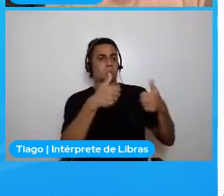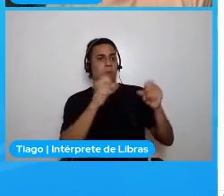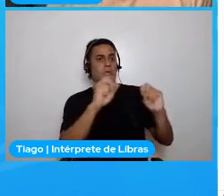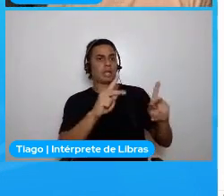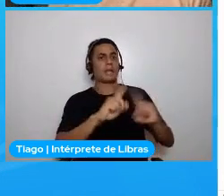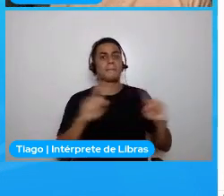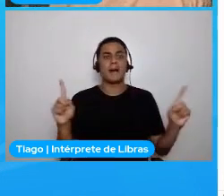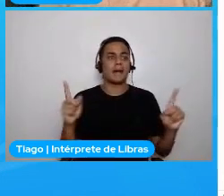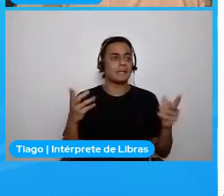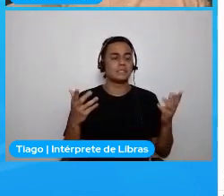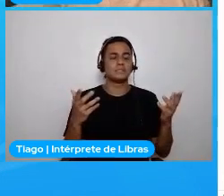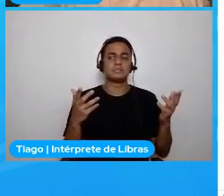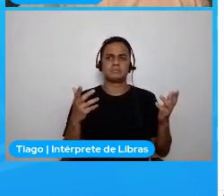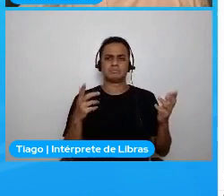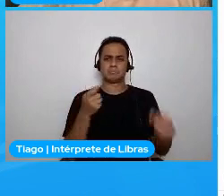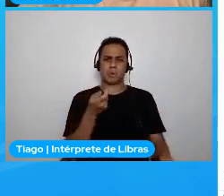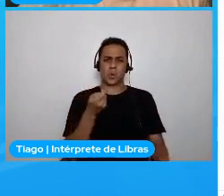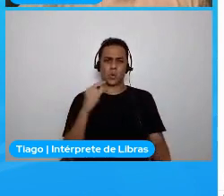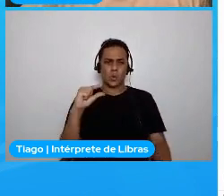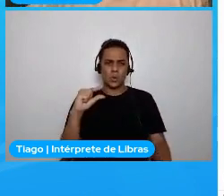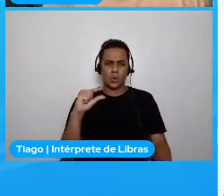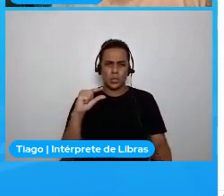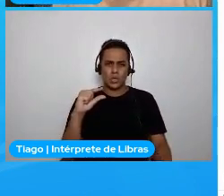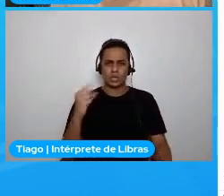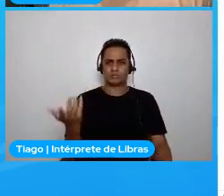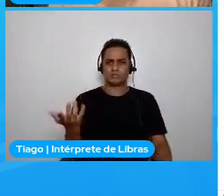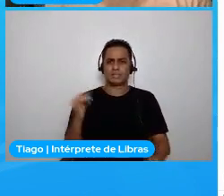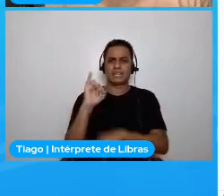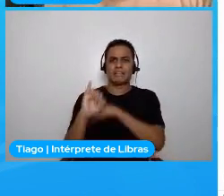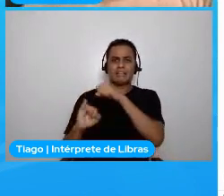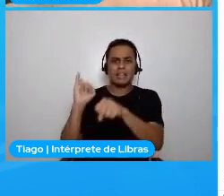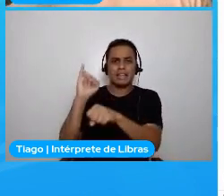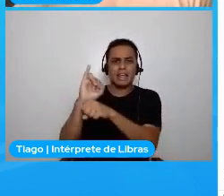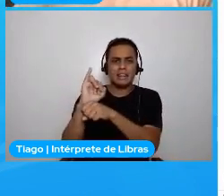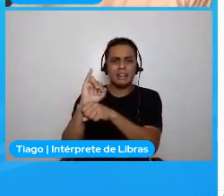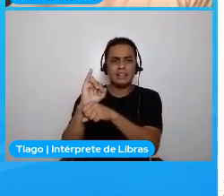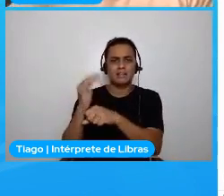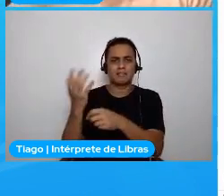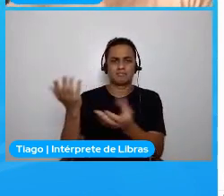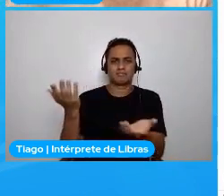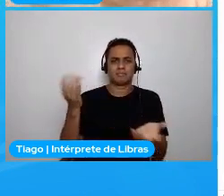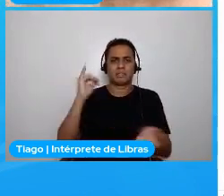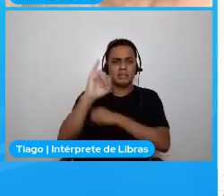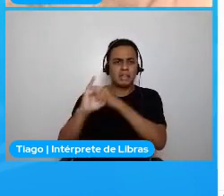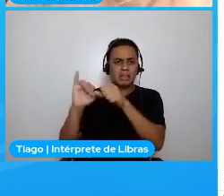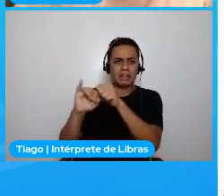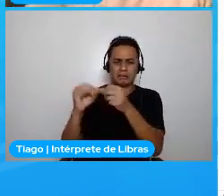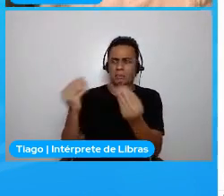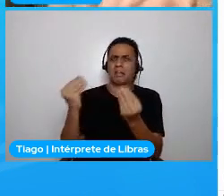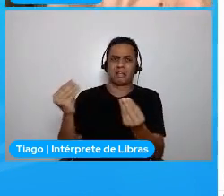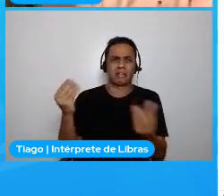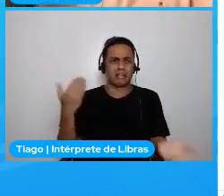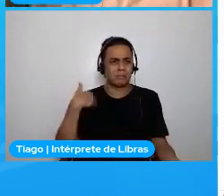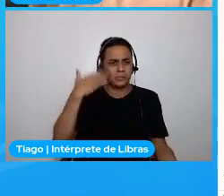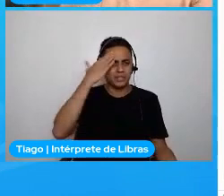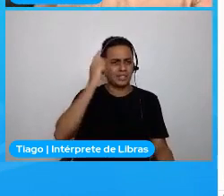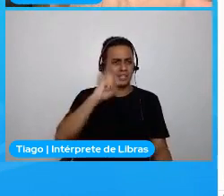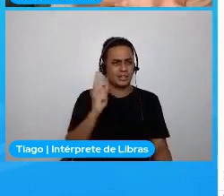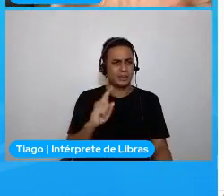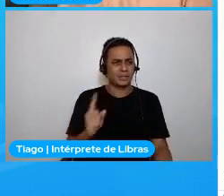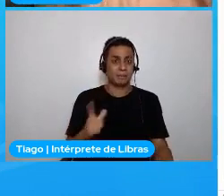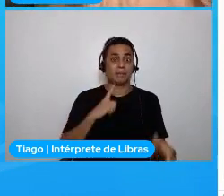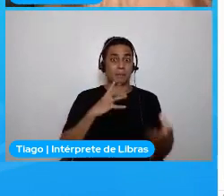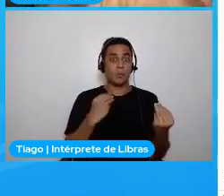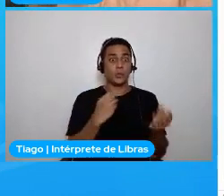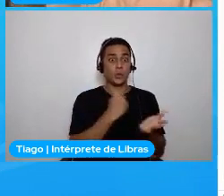atención pequeño. Internet, ¿qué hace Internet aquí? No lo sé, pero hay bastantes contratos